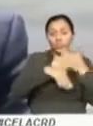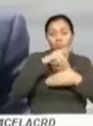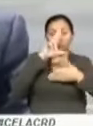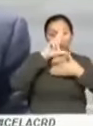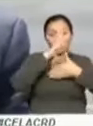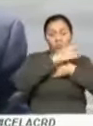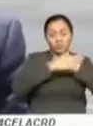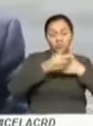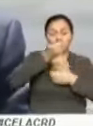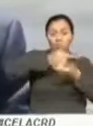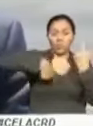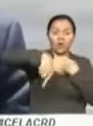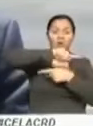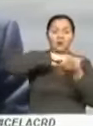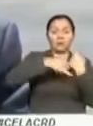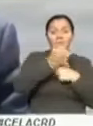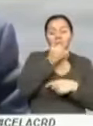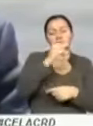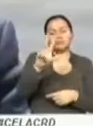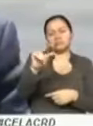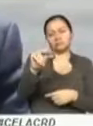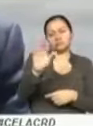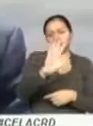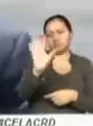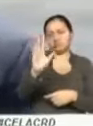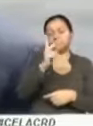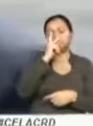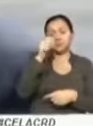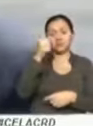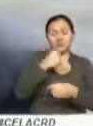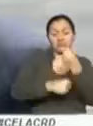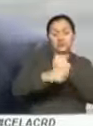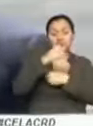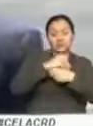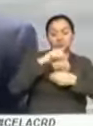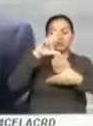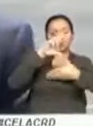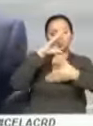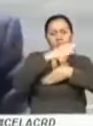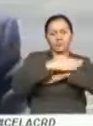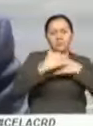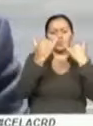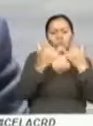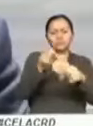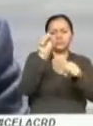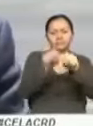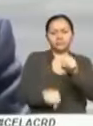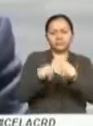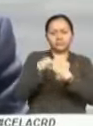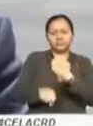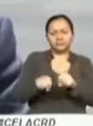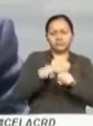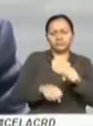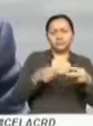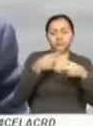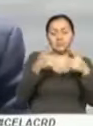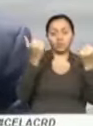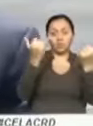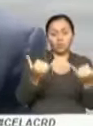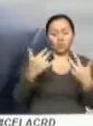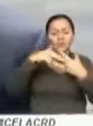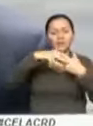latinoamericanos permitirán que volvamos al pasado. Hace 10 años América Latina estaba tomada y destruida por el neoliberalismo, hoy es una